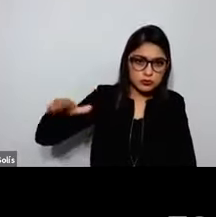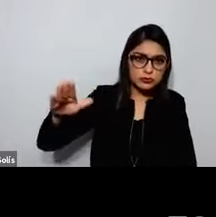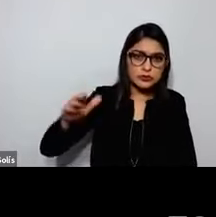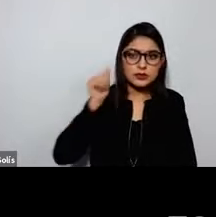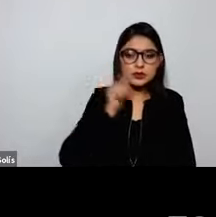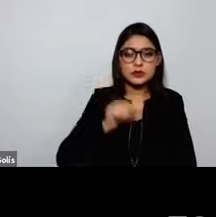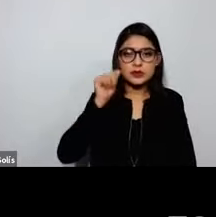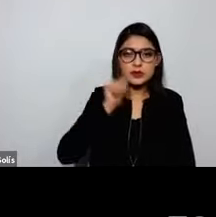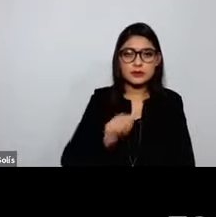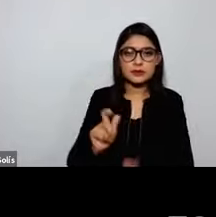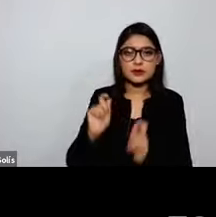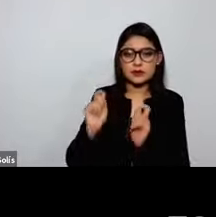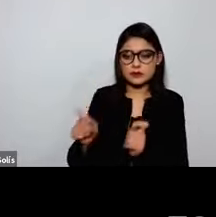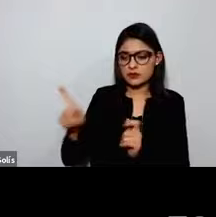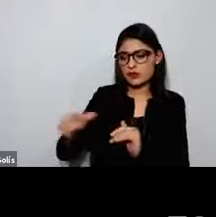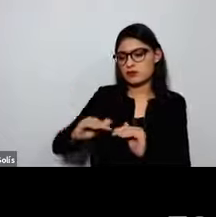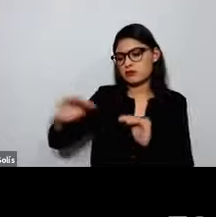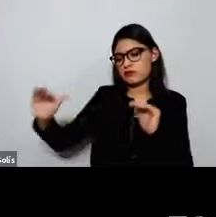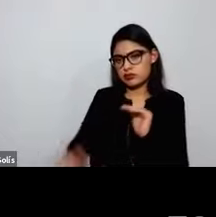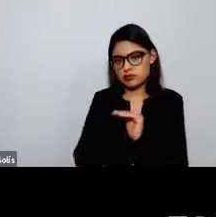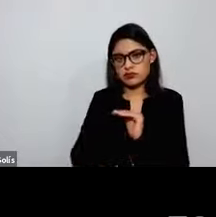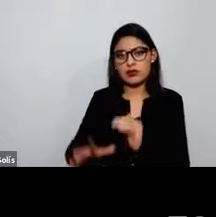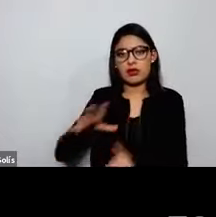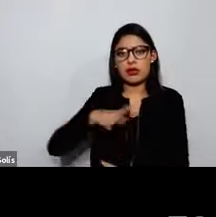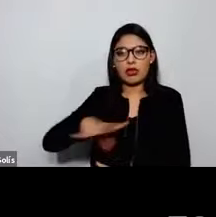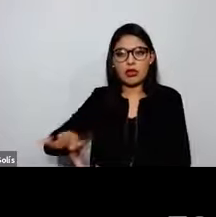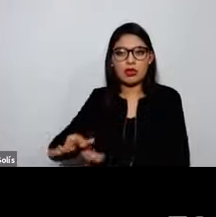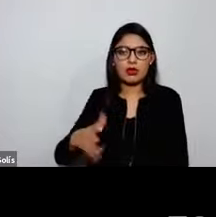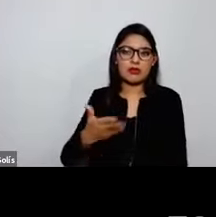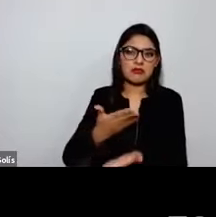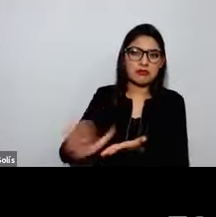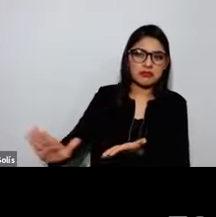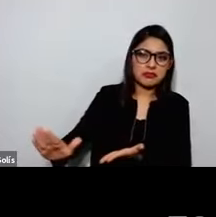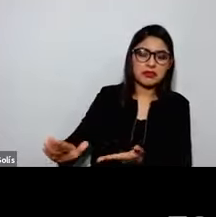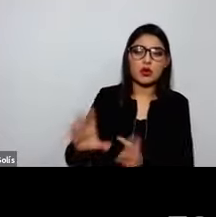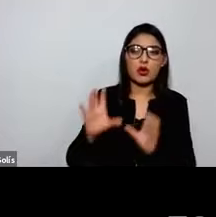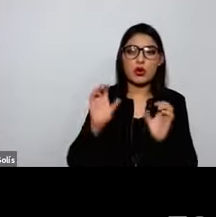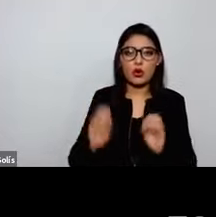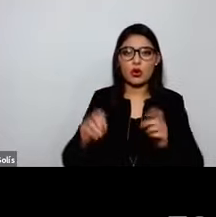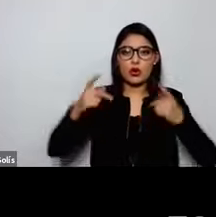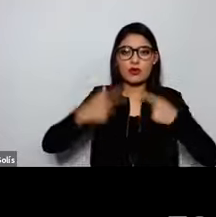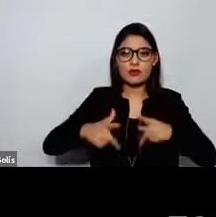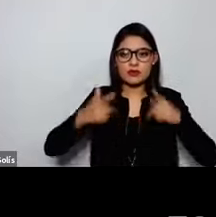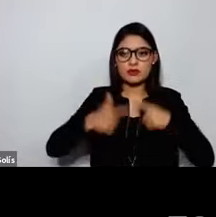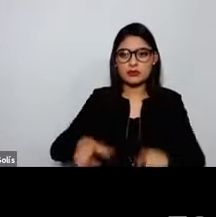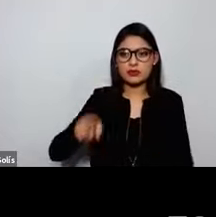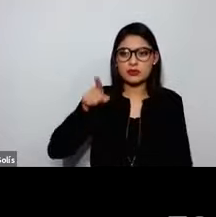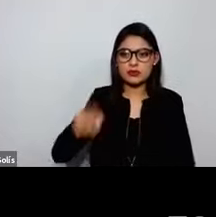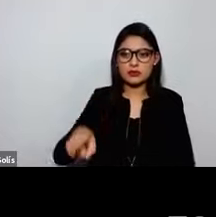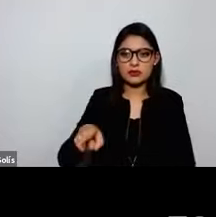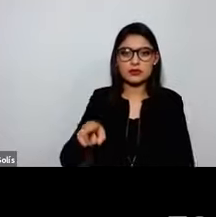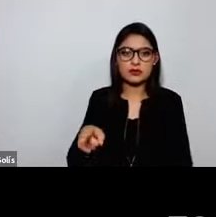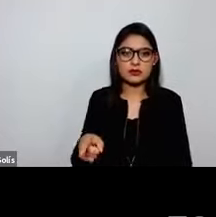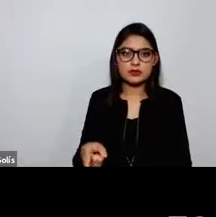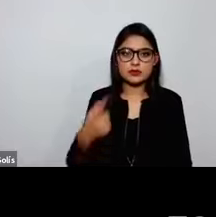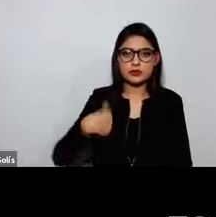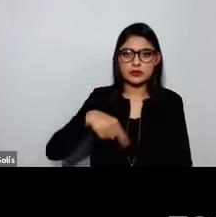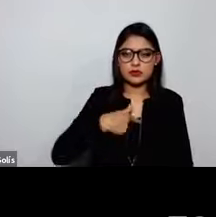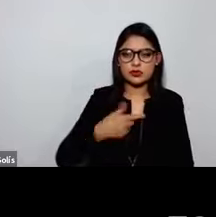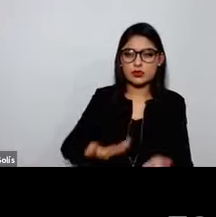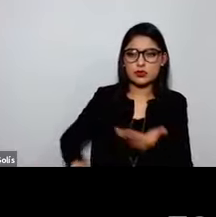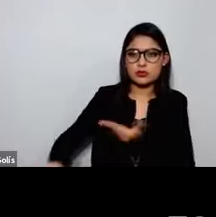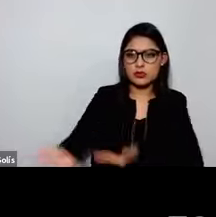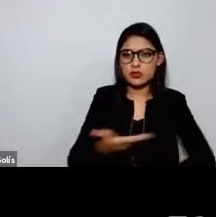han estado en estado de desventaja, han sido excluidas, han sido relegadas, ¿no? De cómo es que hemos venido